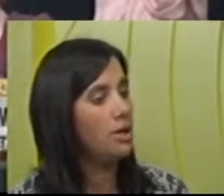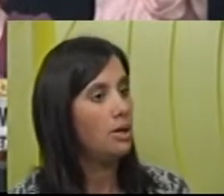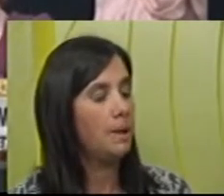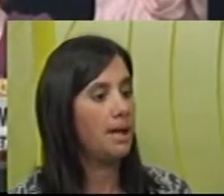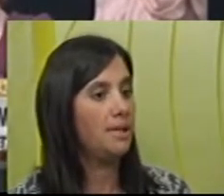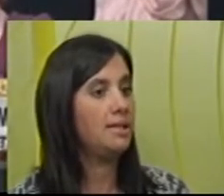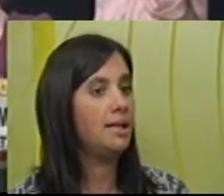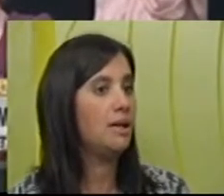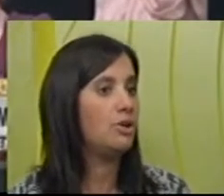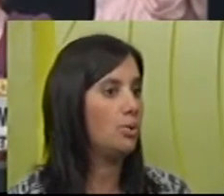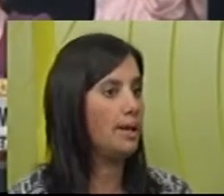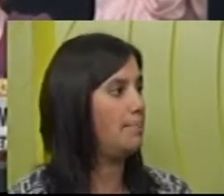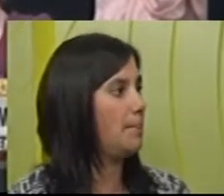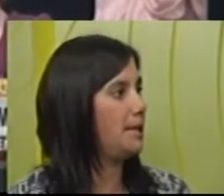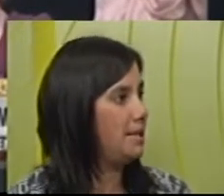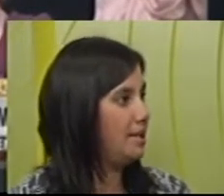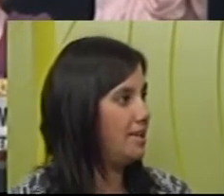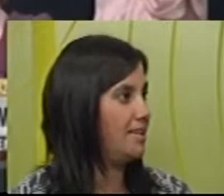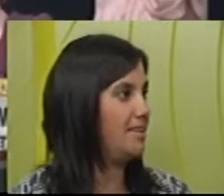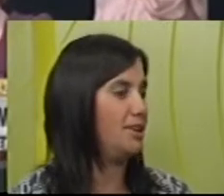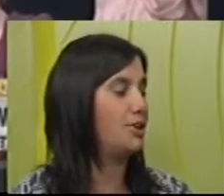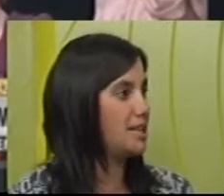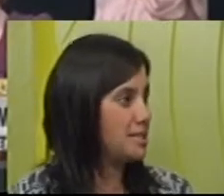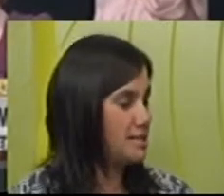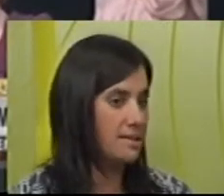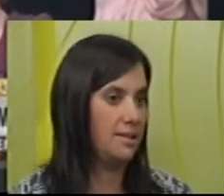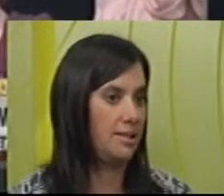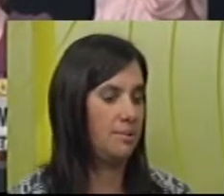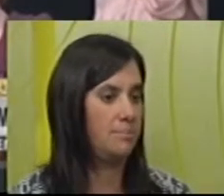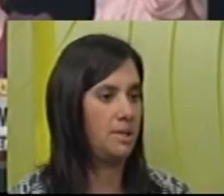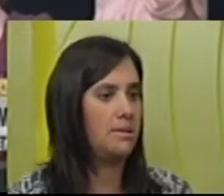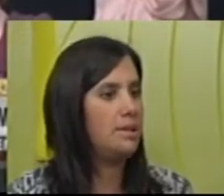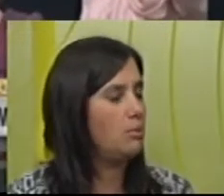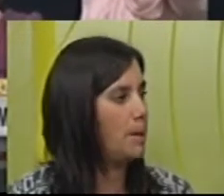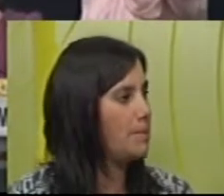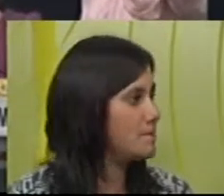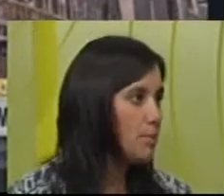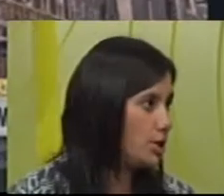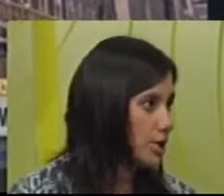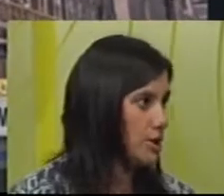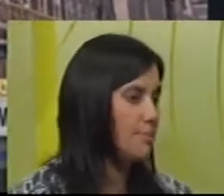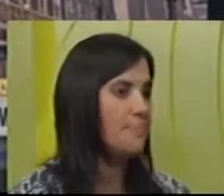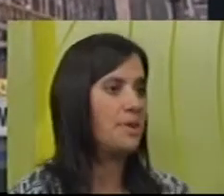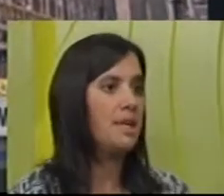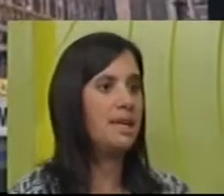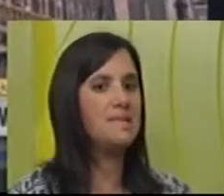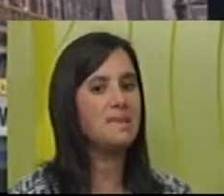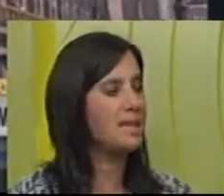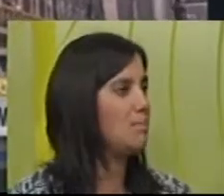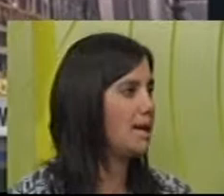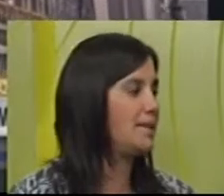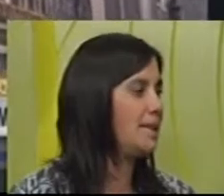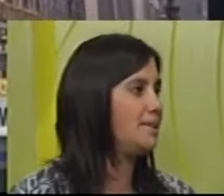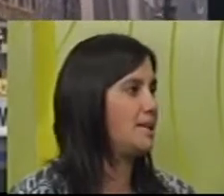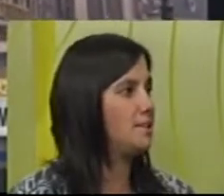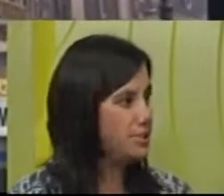tipo parlamentaria, con lo cual el papel de los reyes es un papel simbólico y que encierra